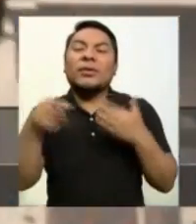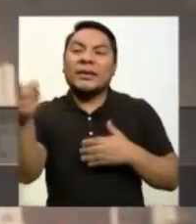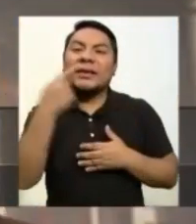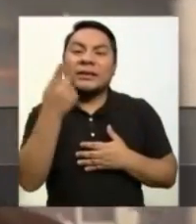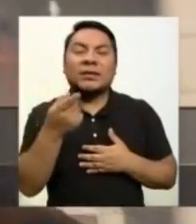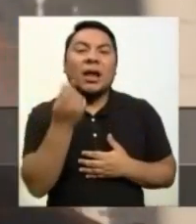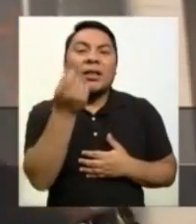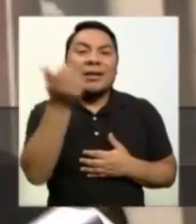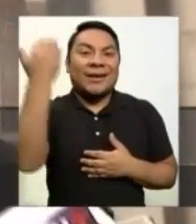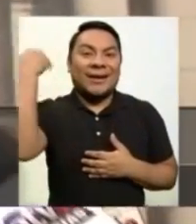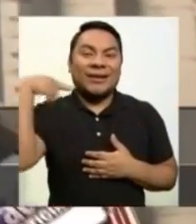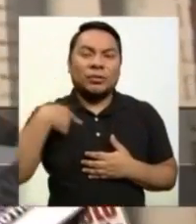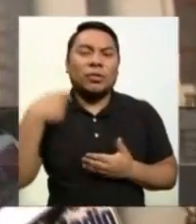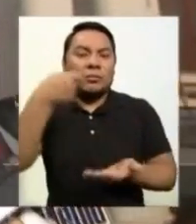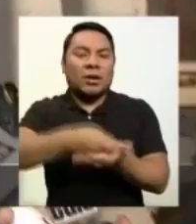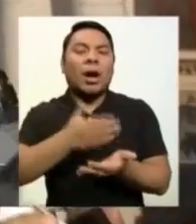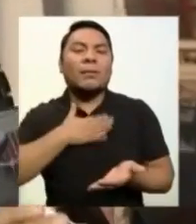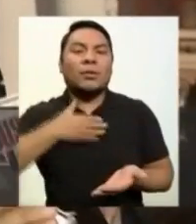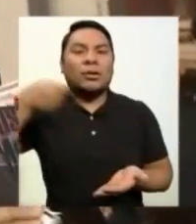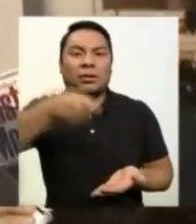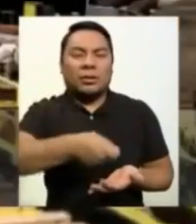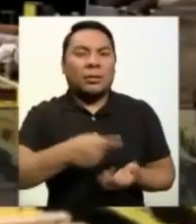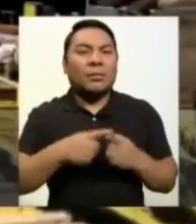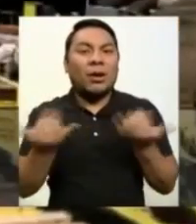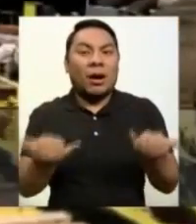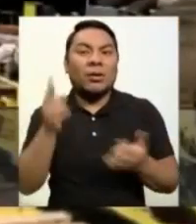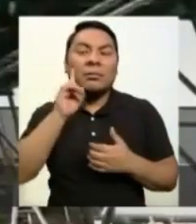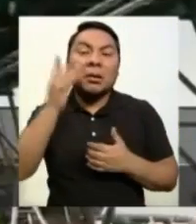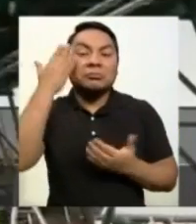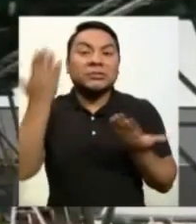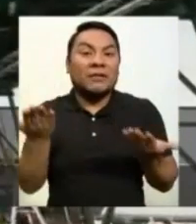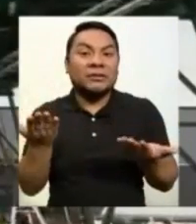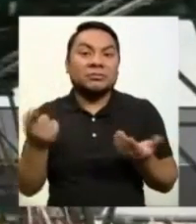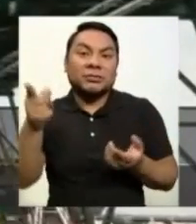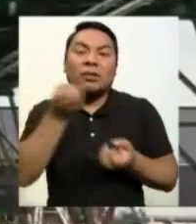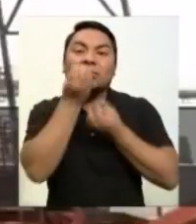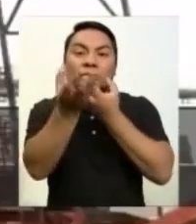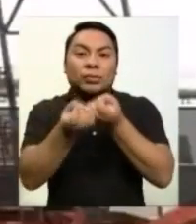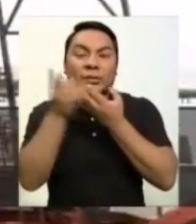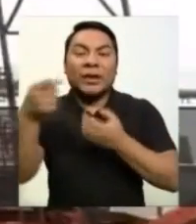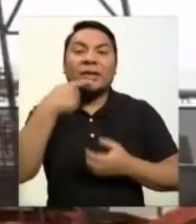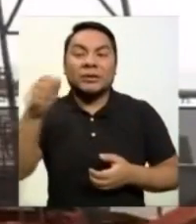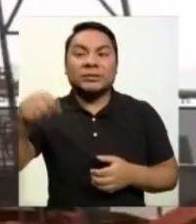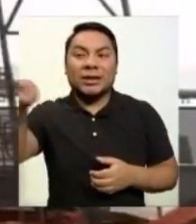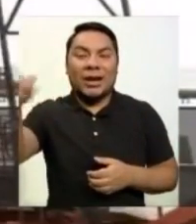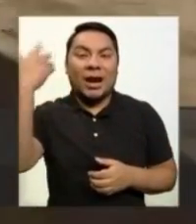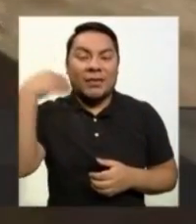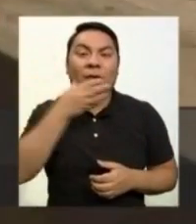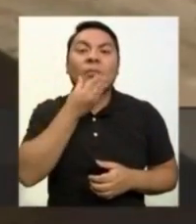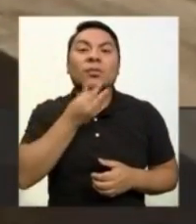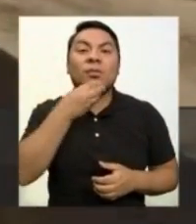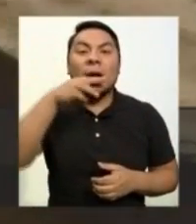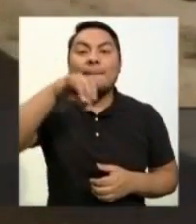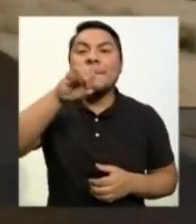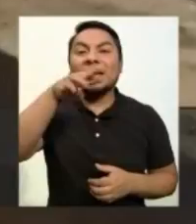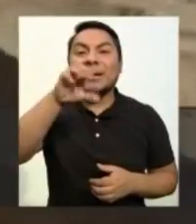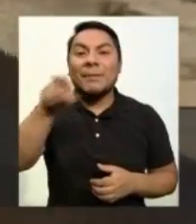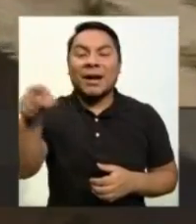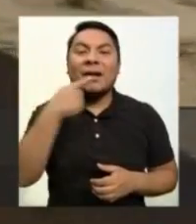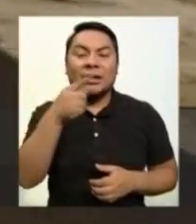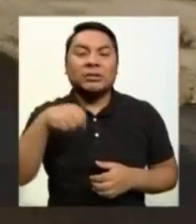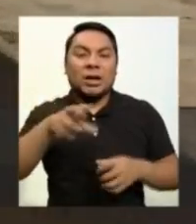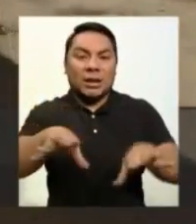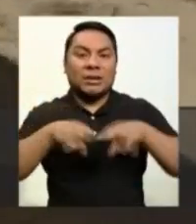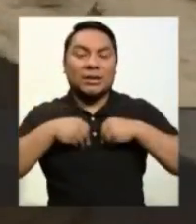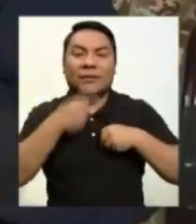él. Johnny Lescano coincidió en este aspecto, diciendo que está probado que Maiman recibió dinero de empresas brasileñas y esta prueba contundente